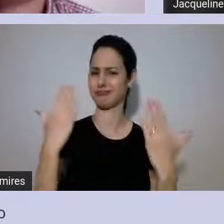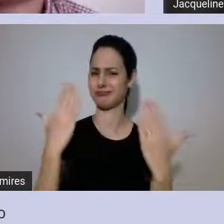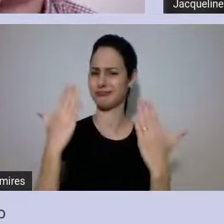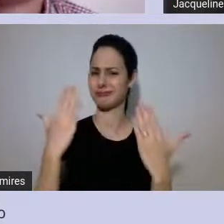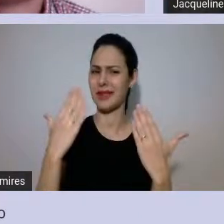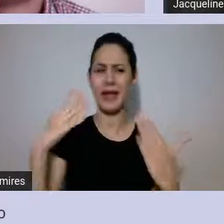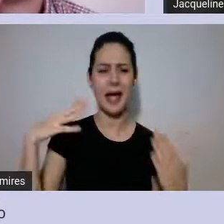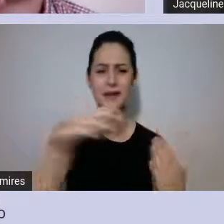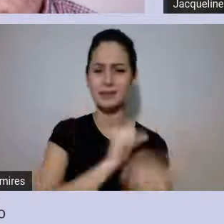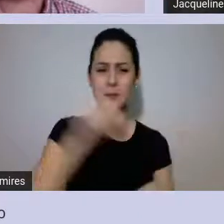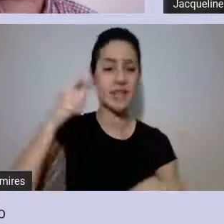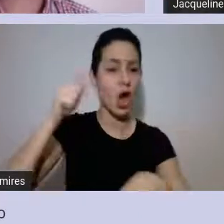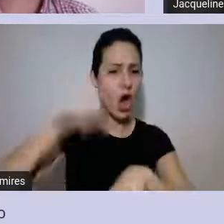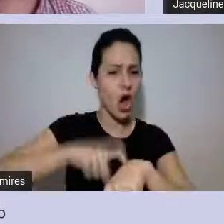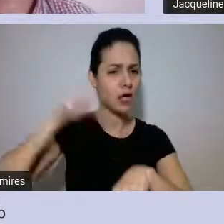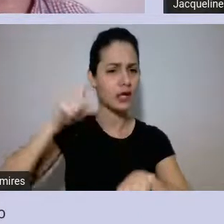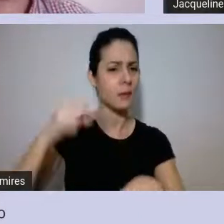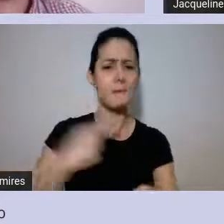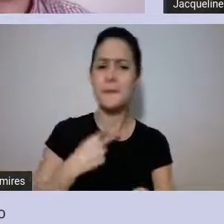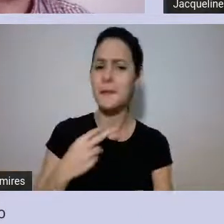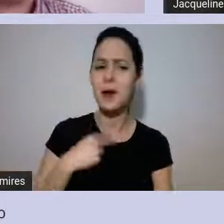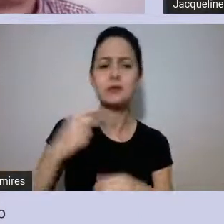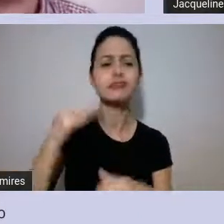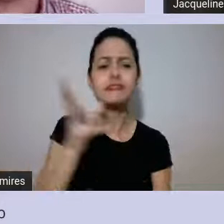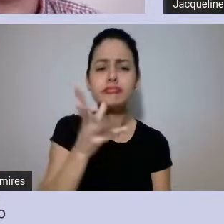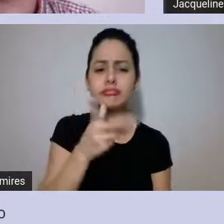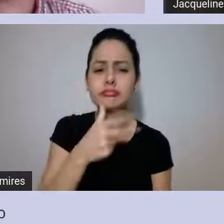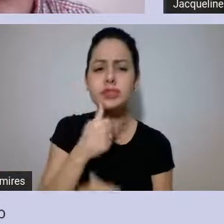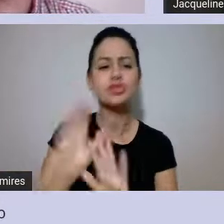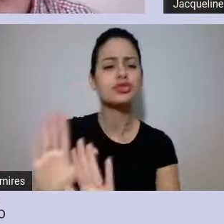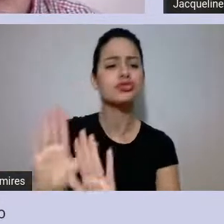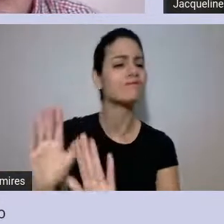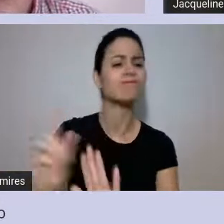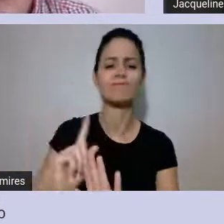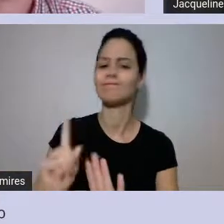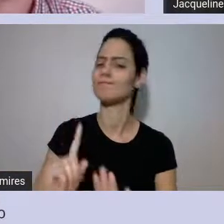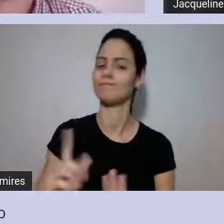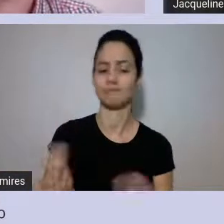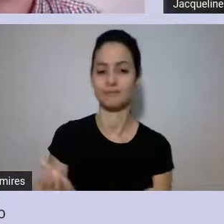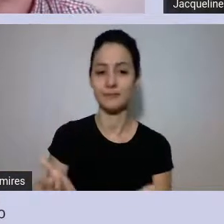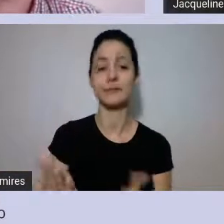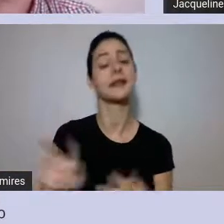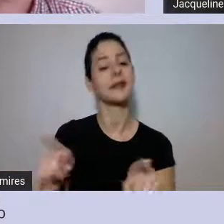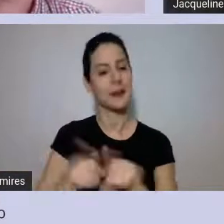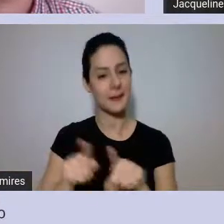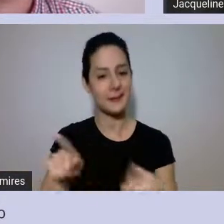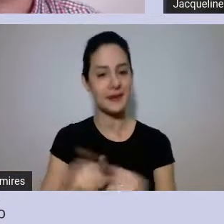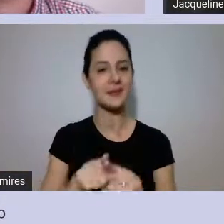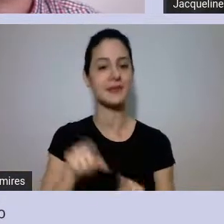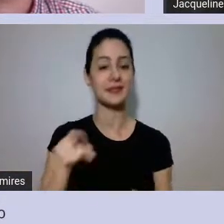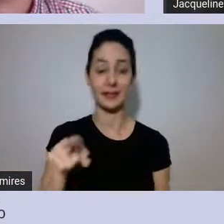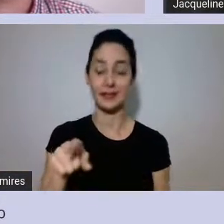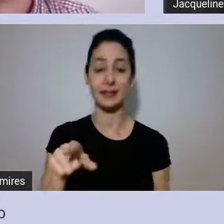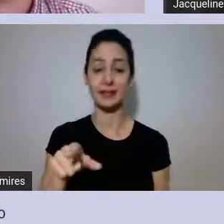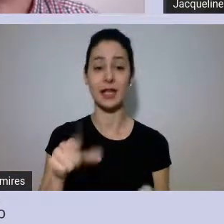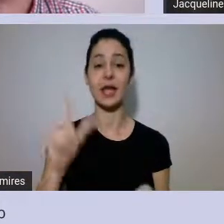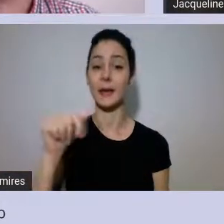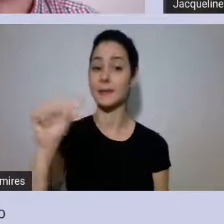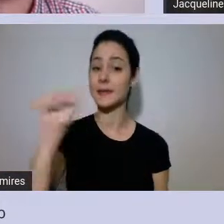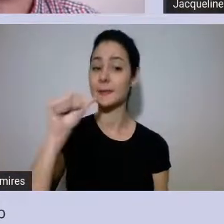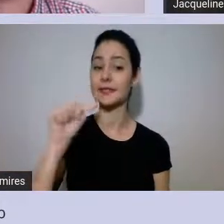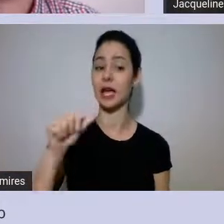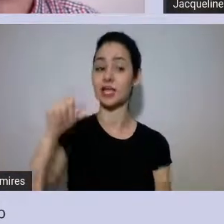Tenía que ser fresco, no podía ser producido lejanamente. Pero al mismo tiempo, este carácter, ¿no?, de ser una bebida